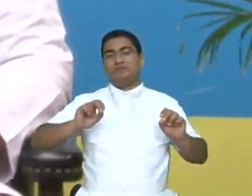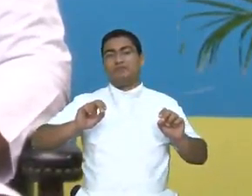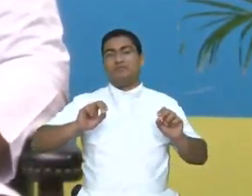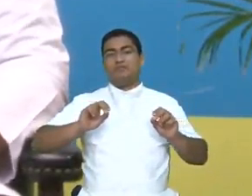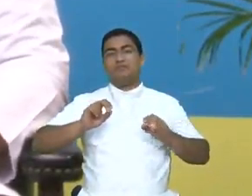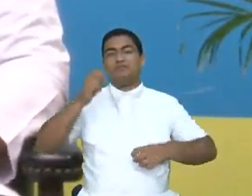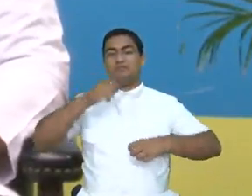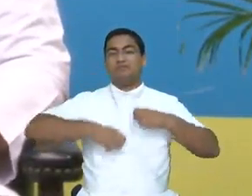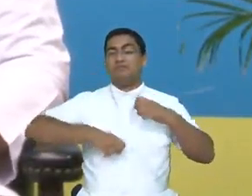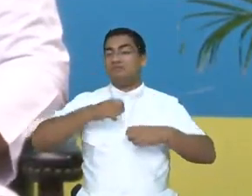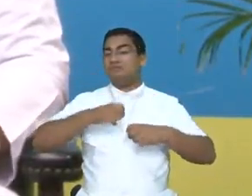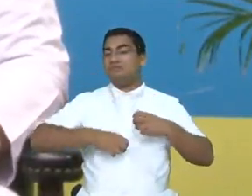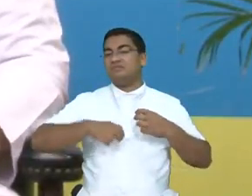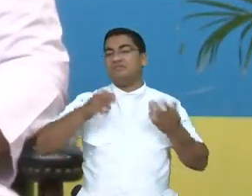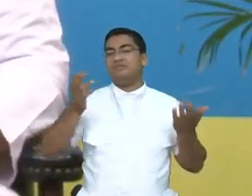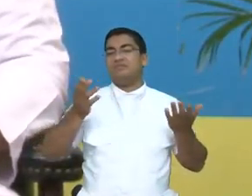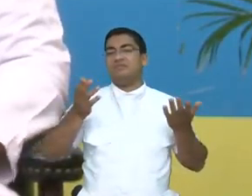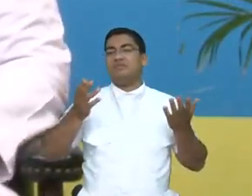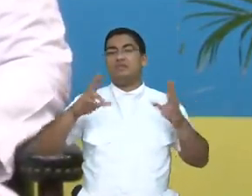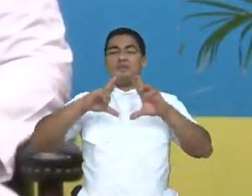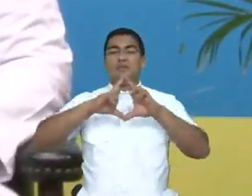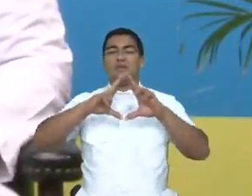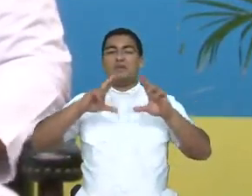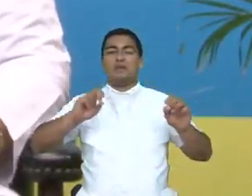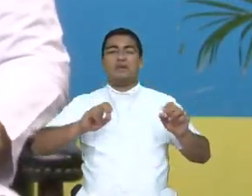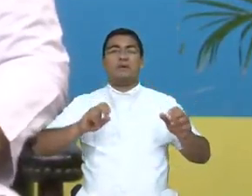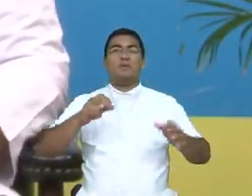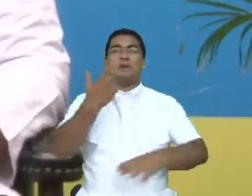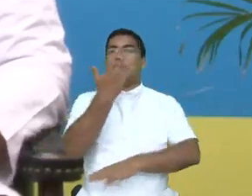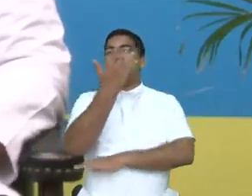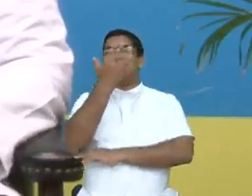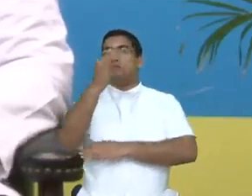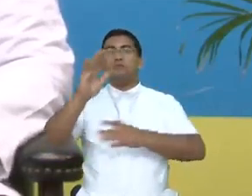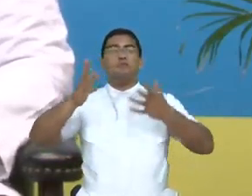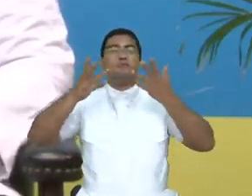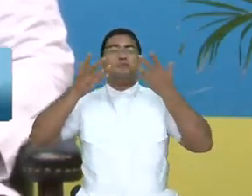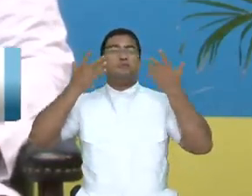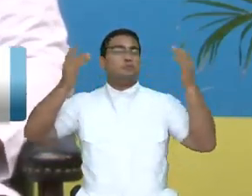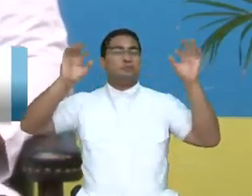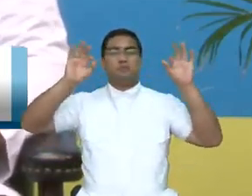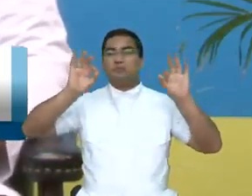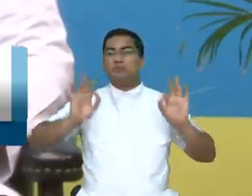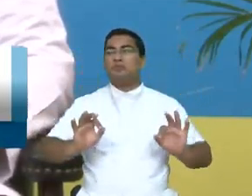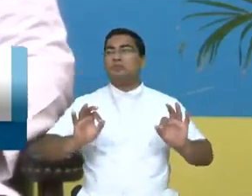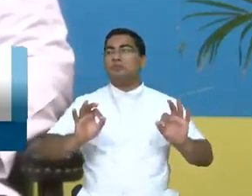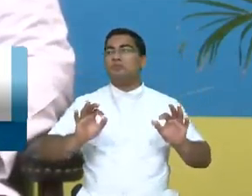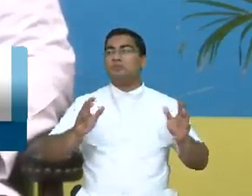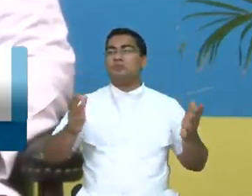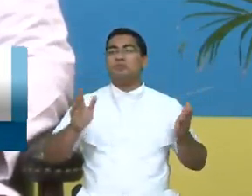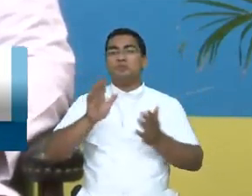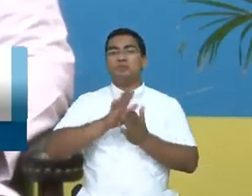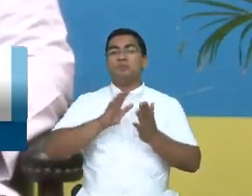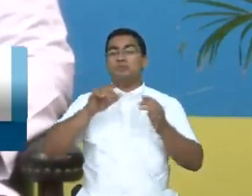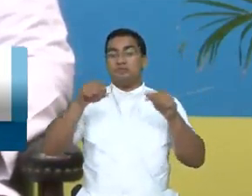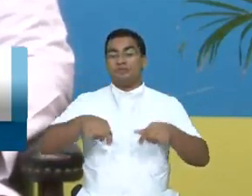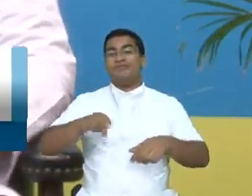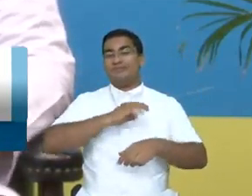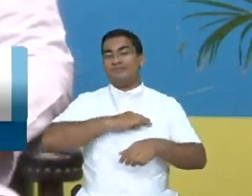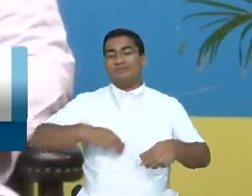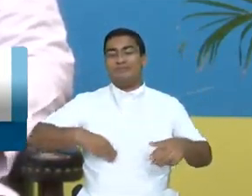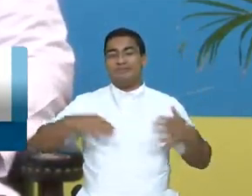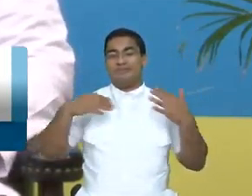endémicos, pues, porque es un país tropical donde la tuberculosis todavía no se ha erradicado, aunque hay programas del Ministerio de Salud